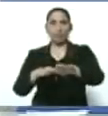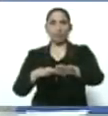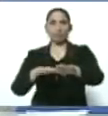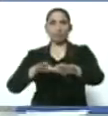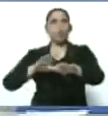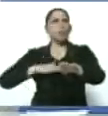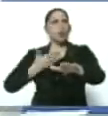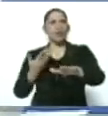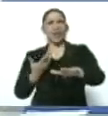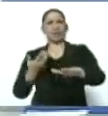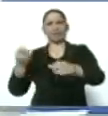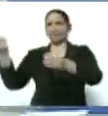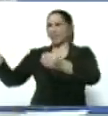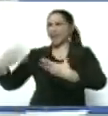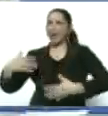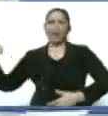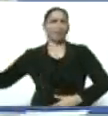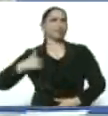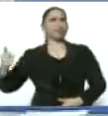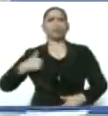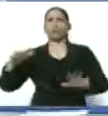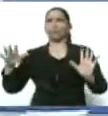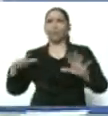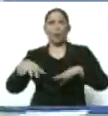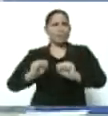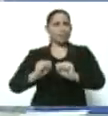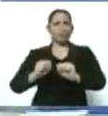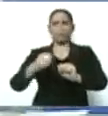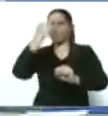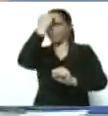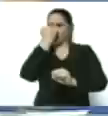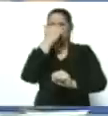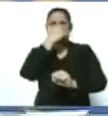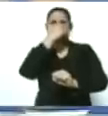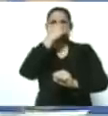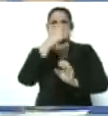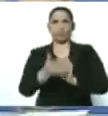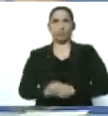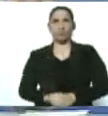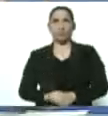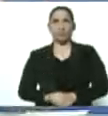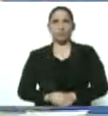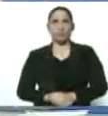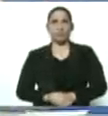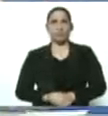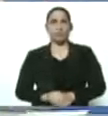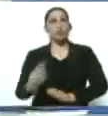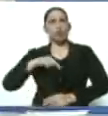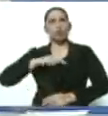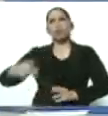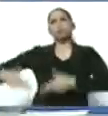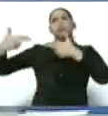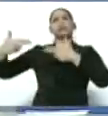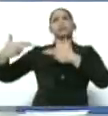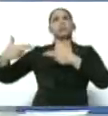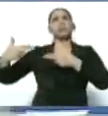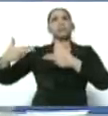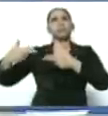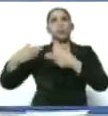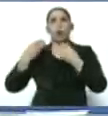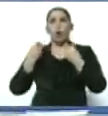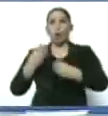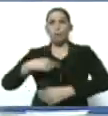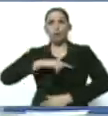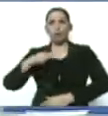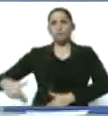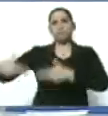podrán traer lo que traigan. Invasiones mercenarias las enfrentaremos como las hemos